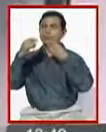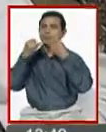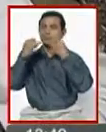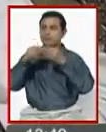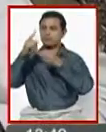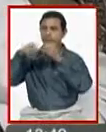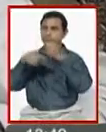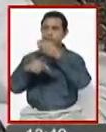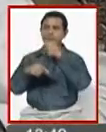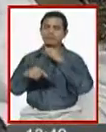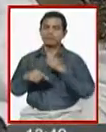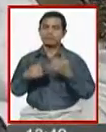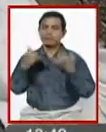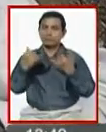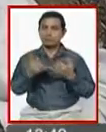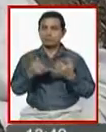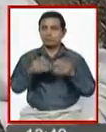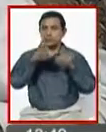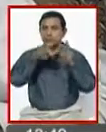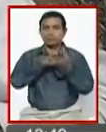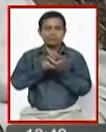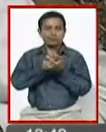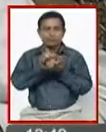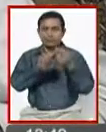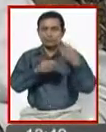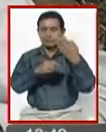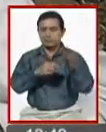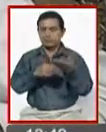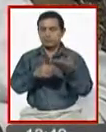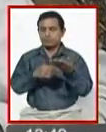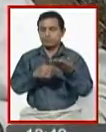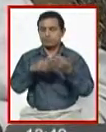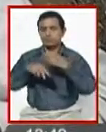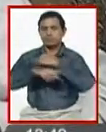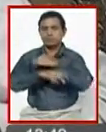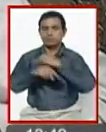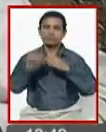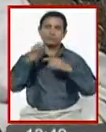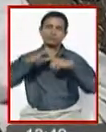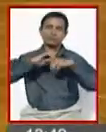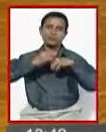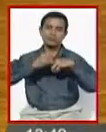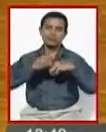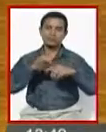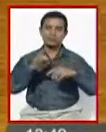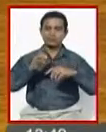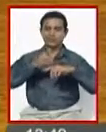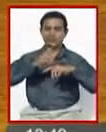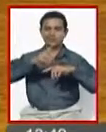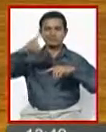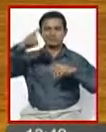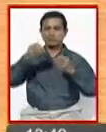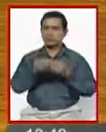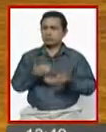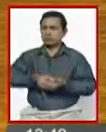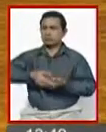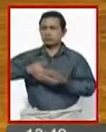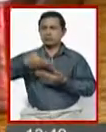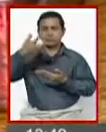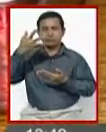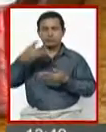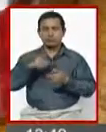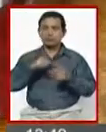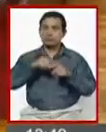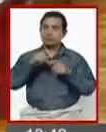esta persona. La víctima, que se sustrajo un anillo de diamante de valor considerable,